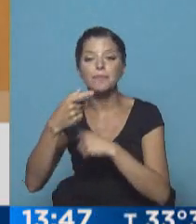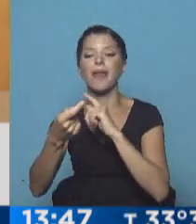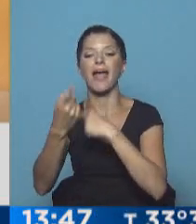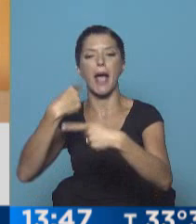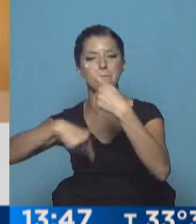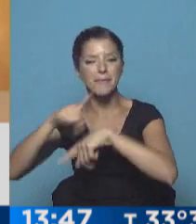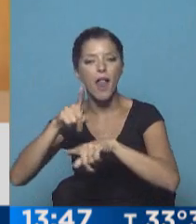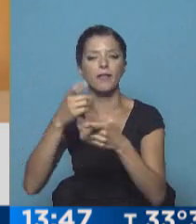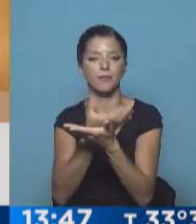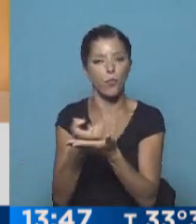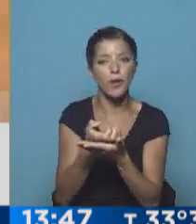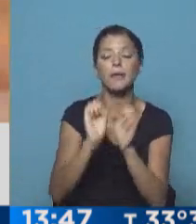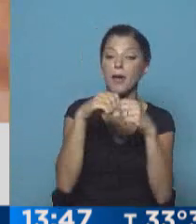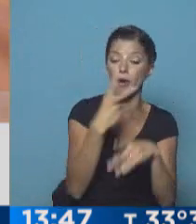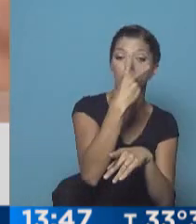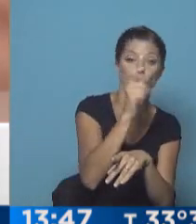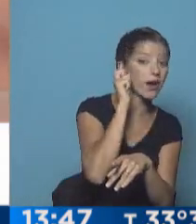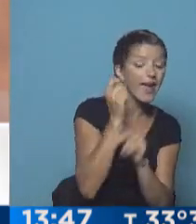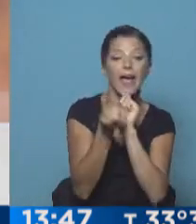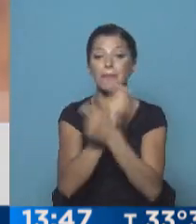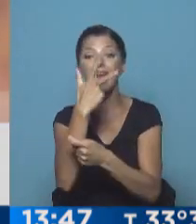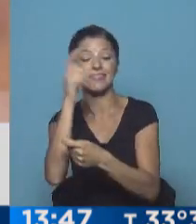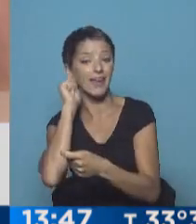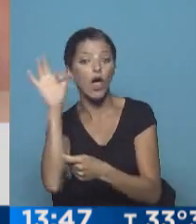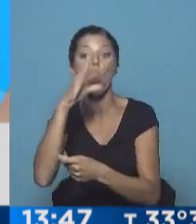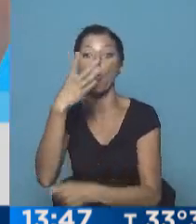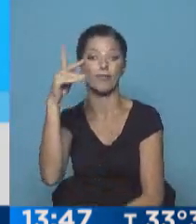comunicaciones y pasar de 2G a redes de 3G y 4G.